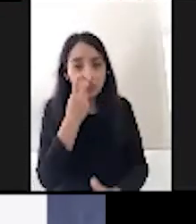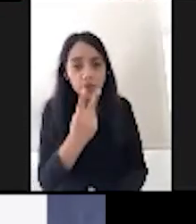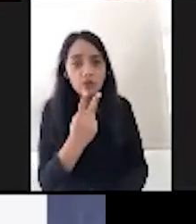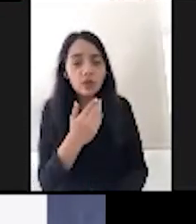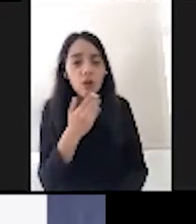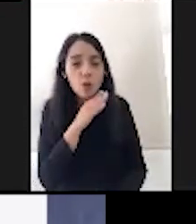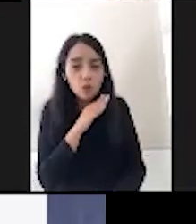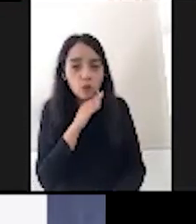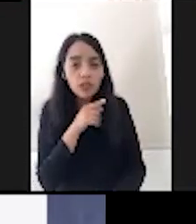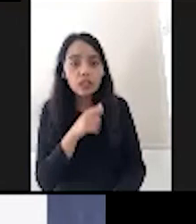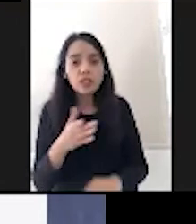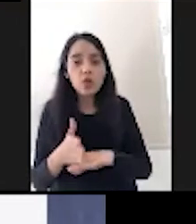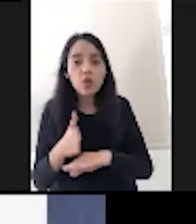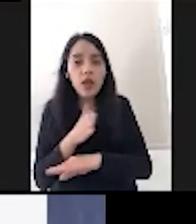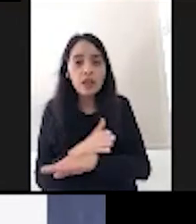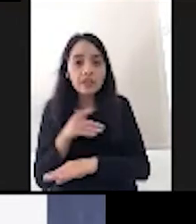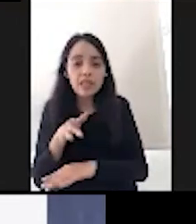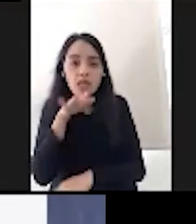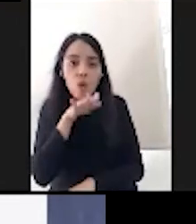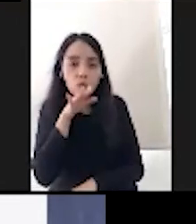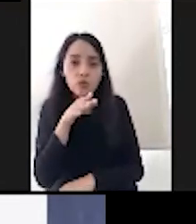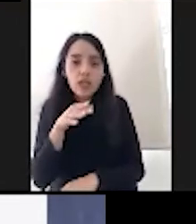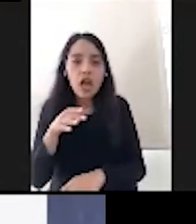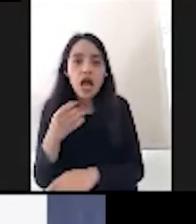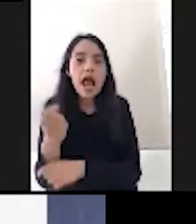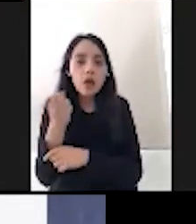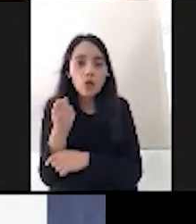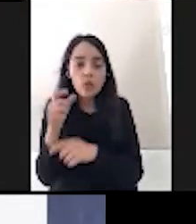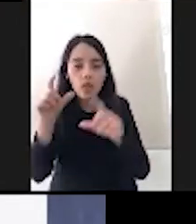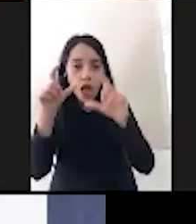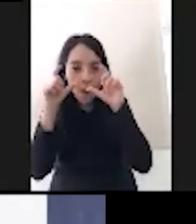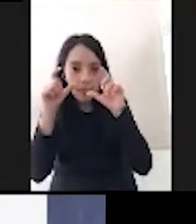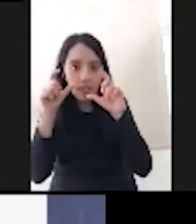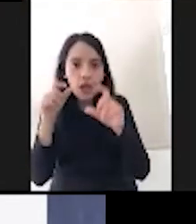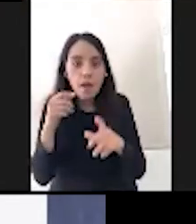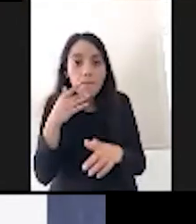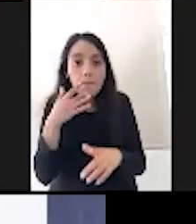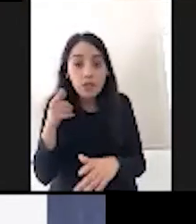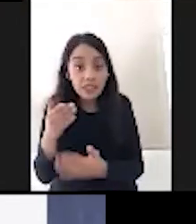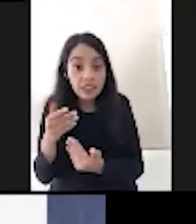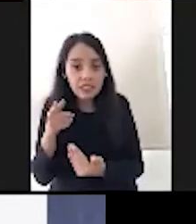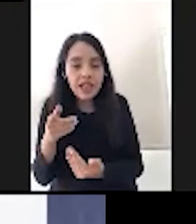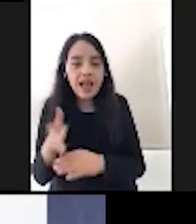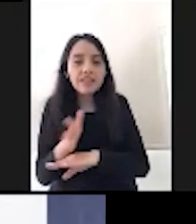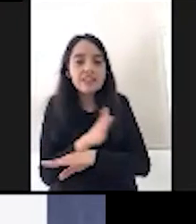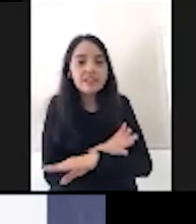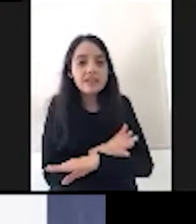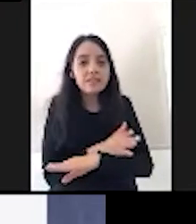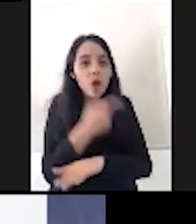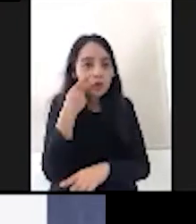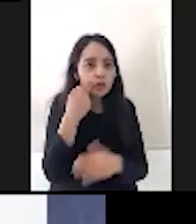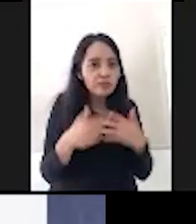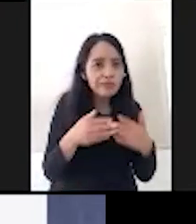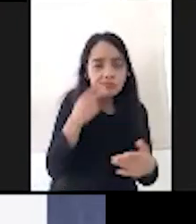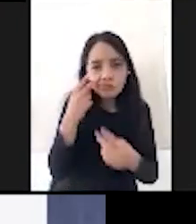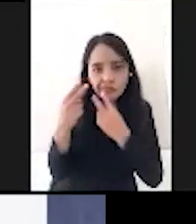previo al uso de cualquier ayuda óptica o no óptica, ¿no? Porque para poder usar cualquier ayuda óptica es necesario primero conocer por dónde las personas no